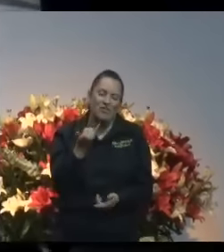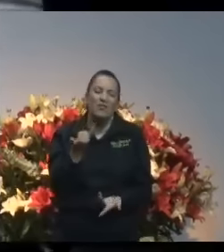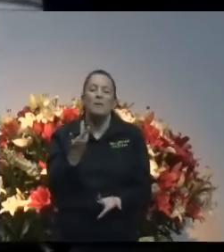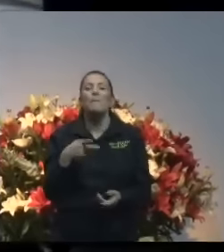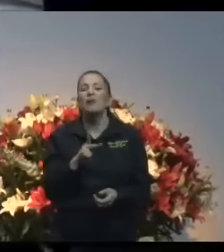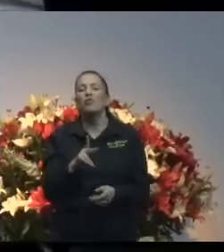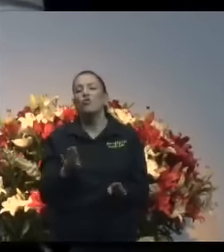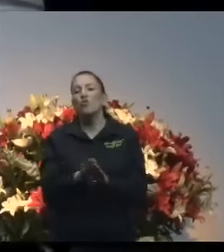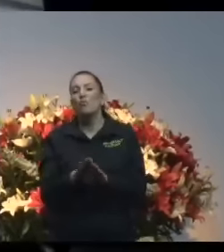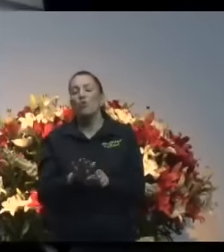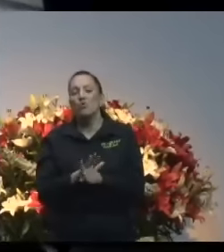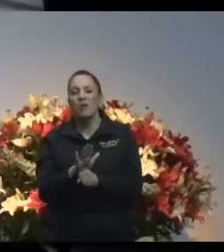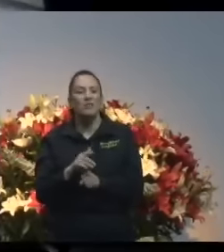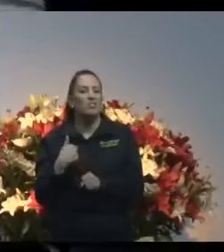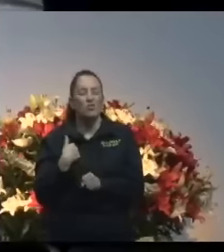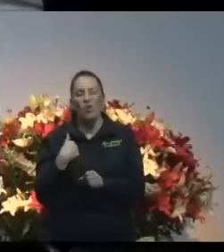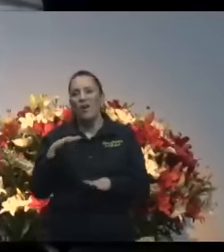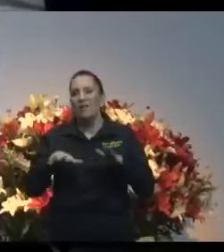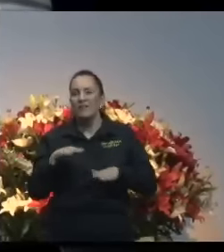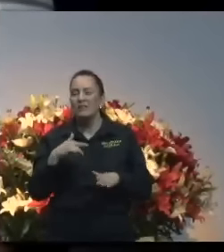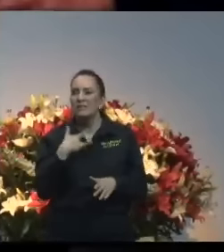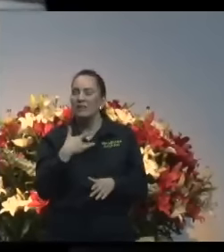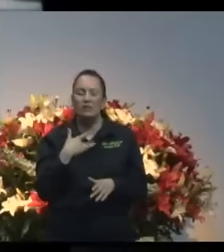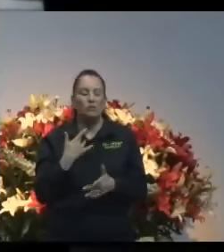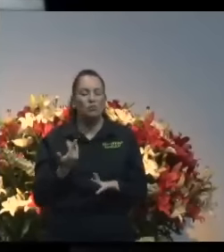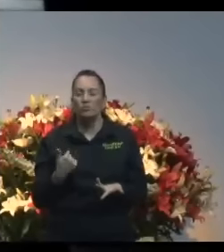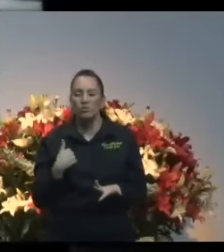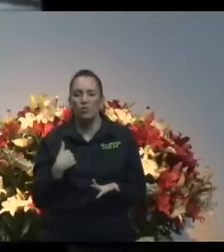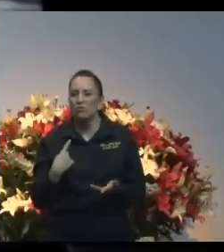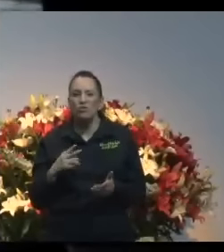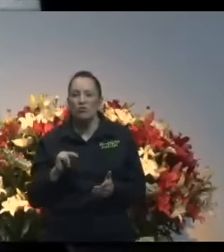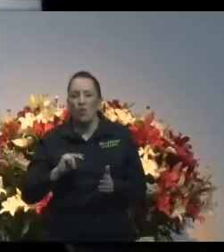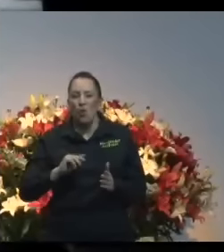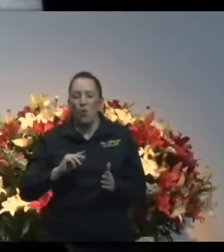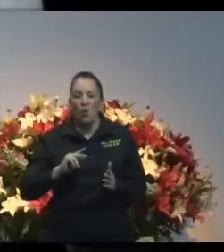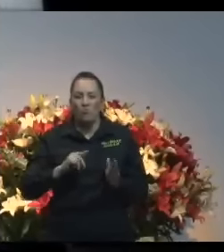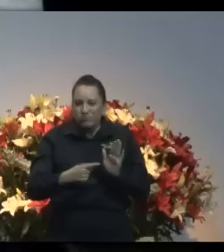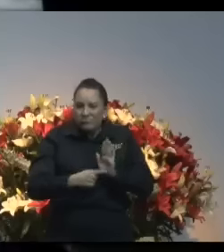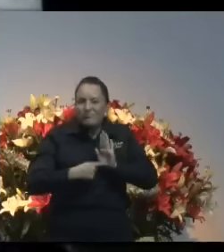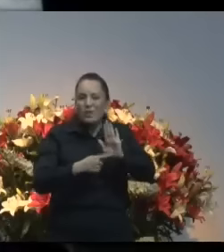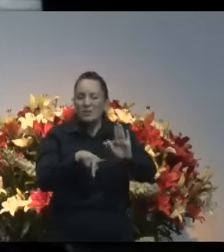no demostrar claramente las propuestas,